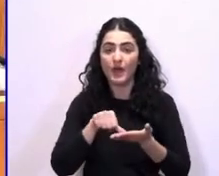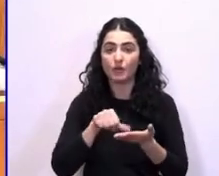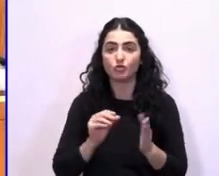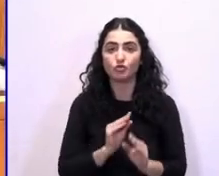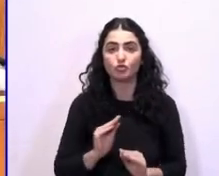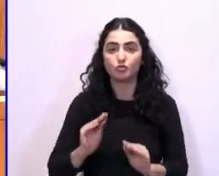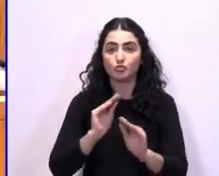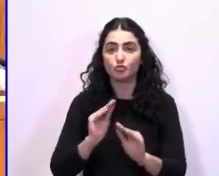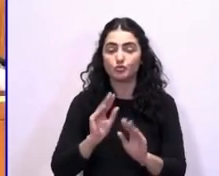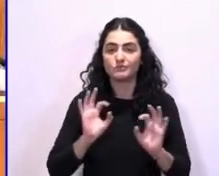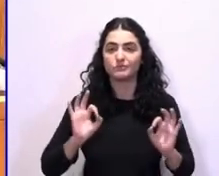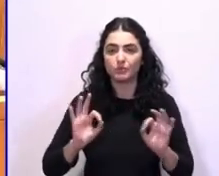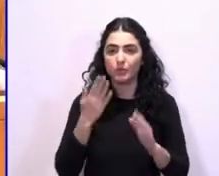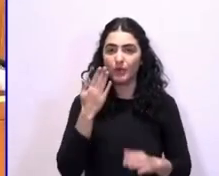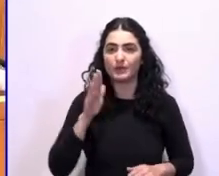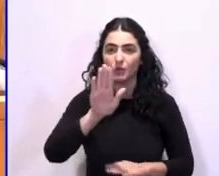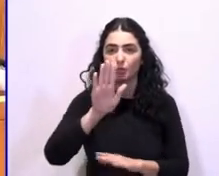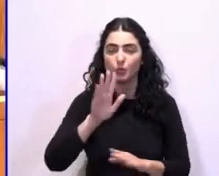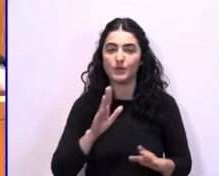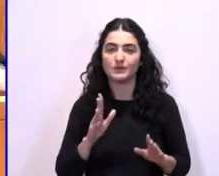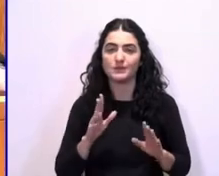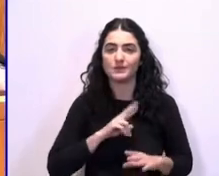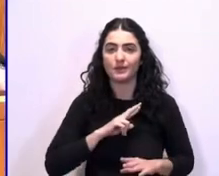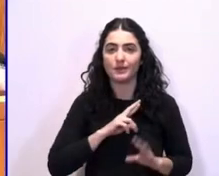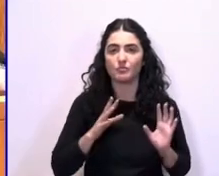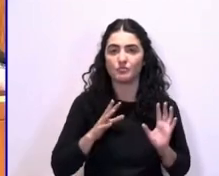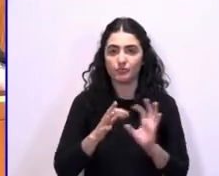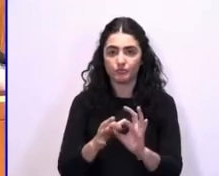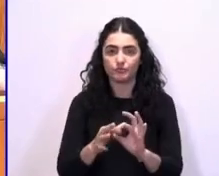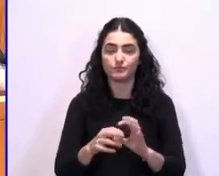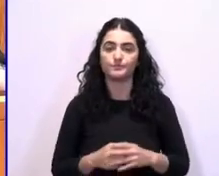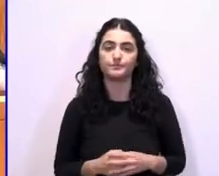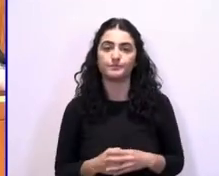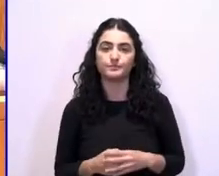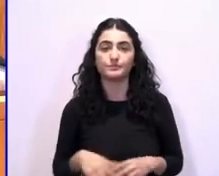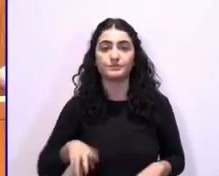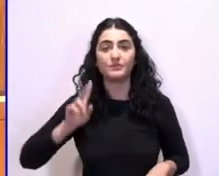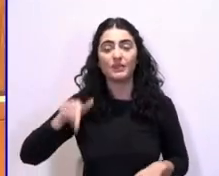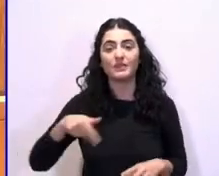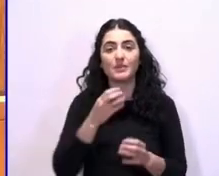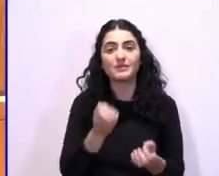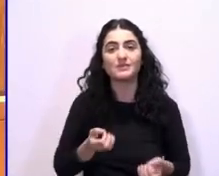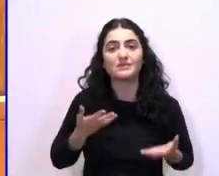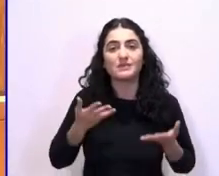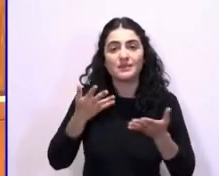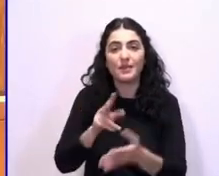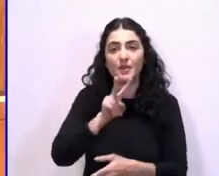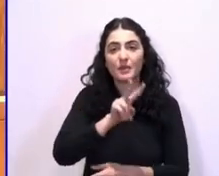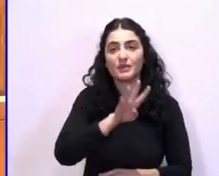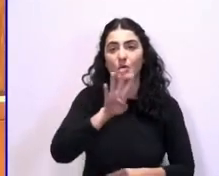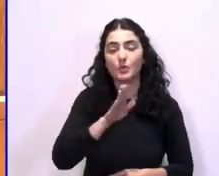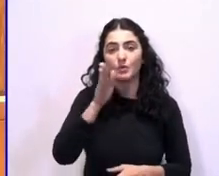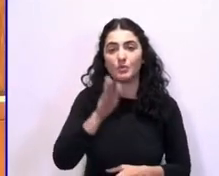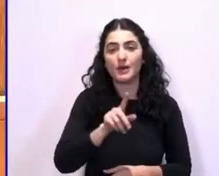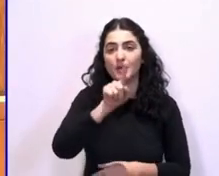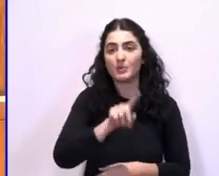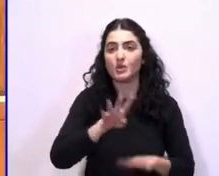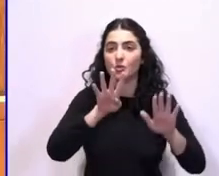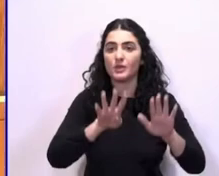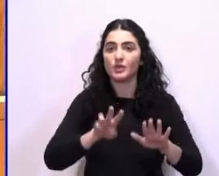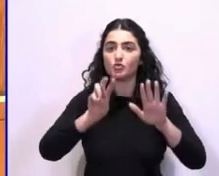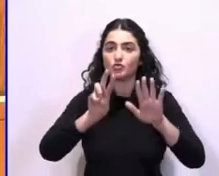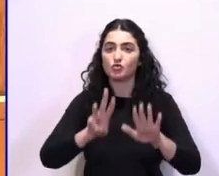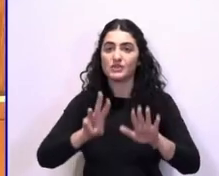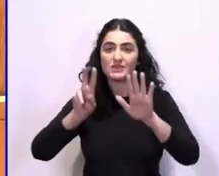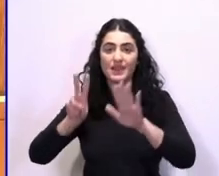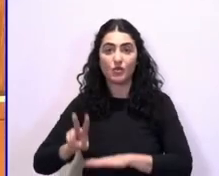o de actitudes de signo religioso. También la sentencia 24/1982, que en un sistema jurídico